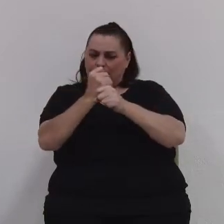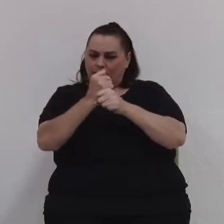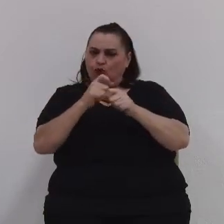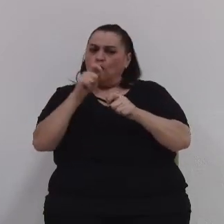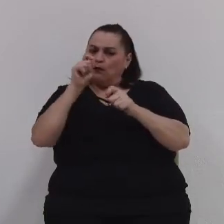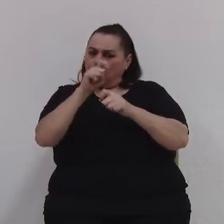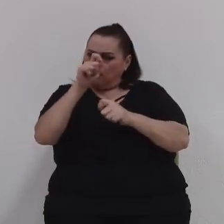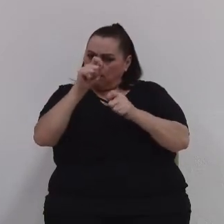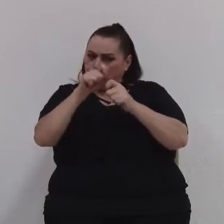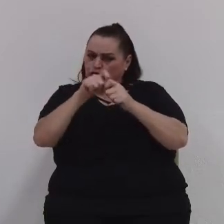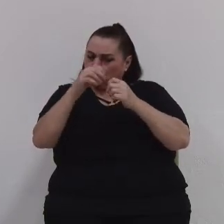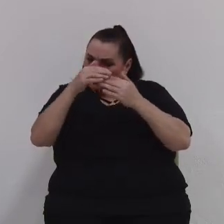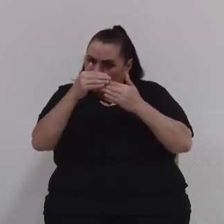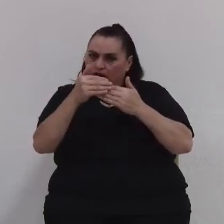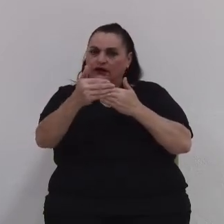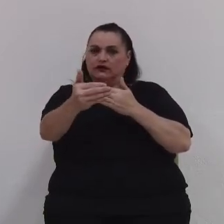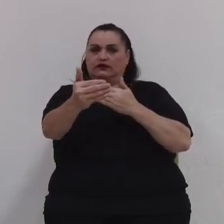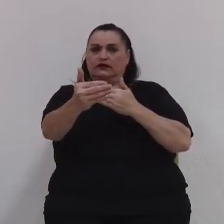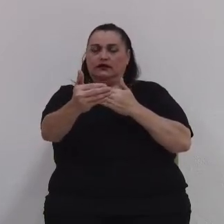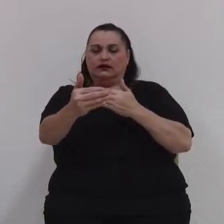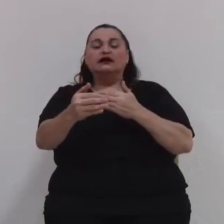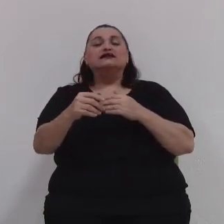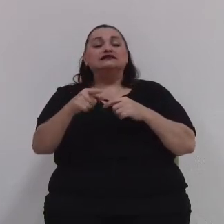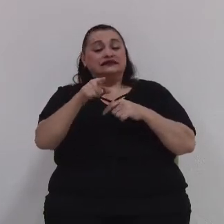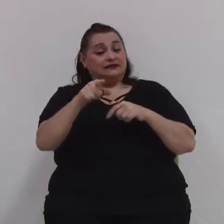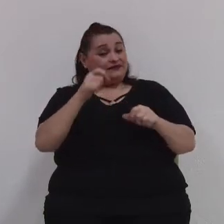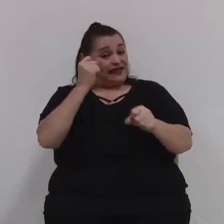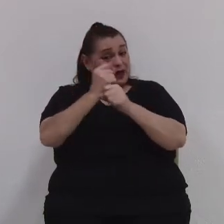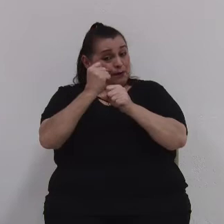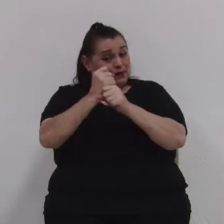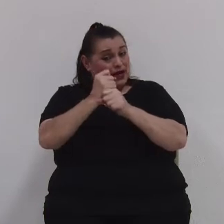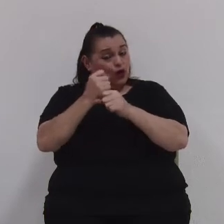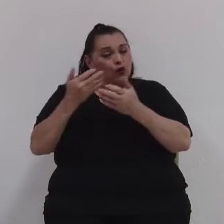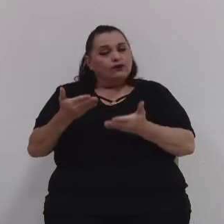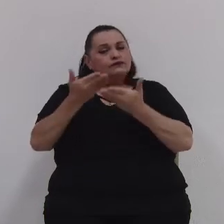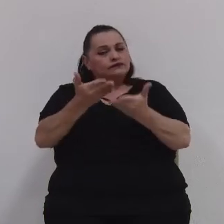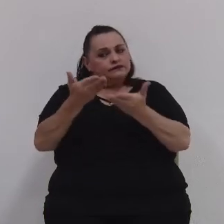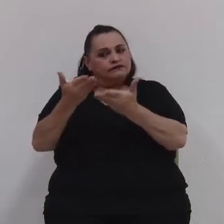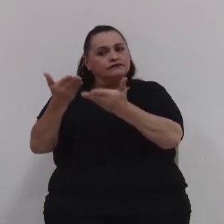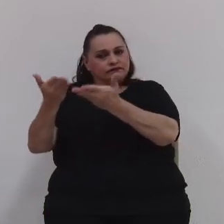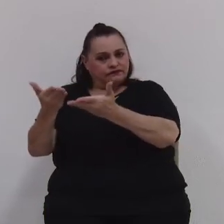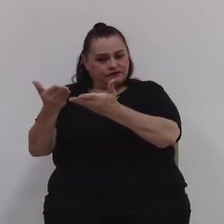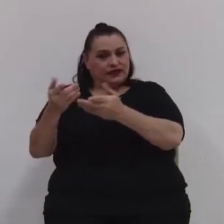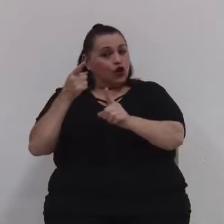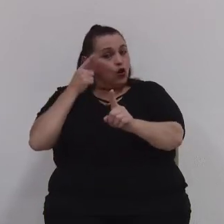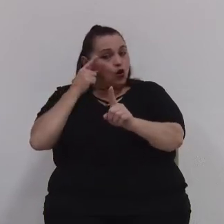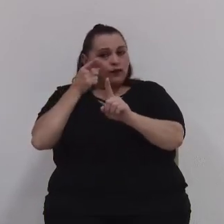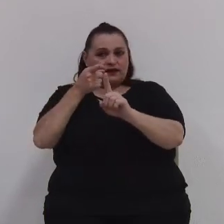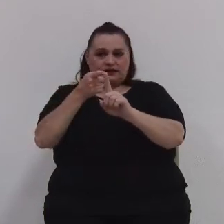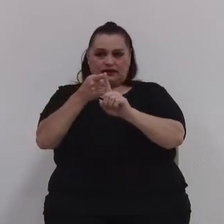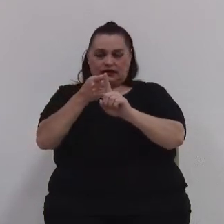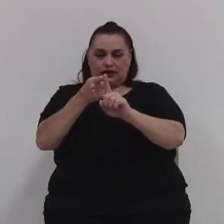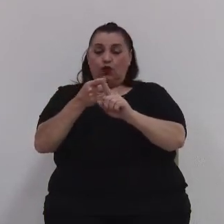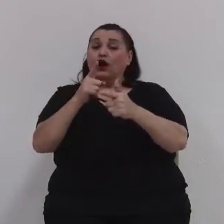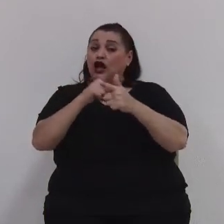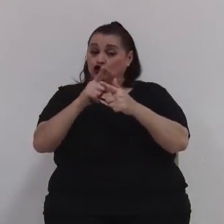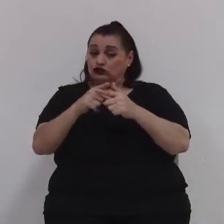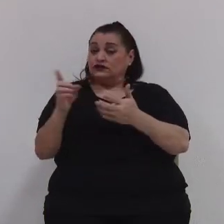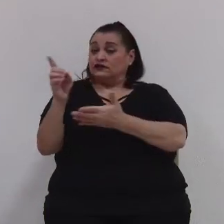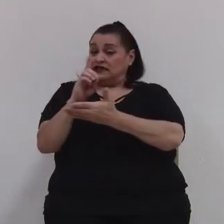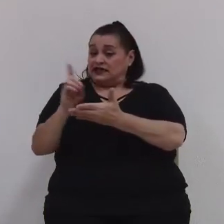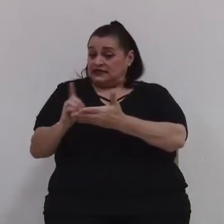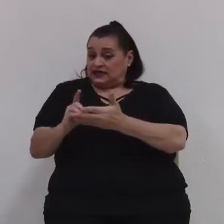partida, en el punto de partida, que sea generar empleo el objetivo, y cómo entonces diseñamos